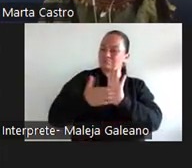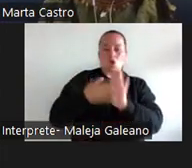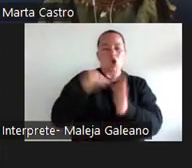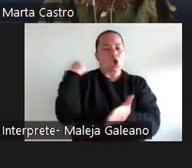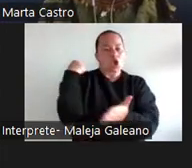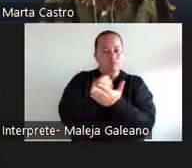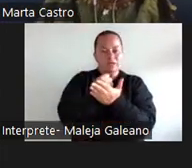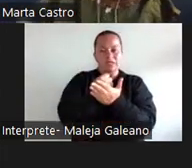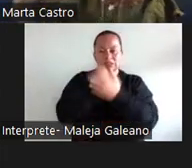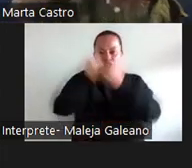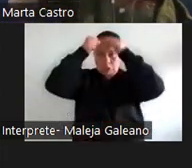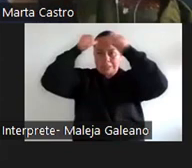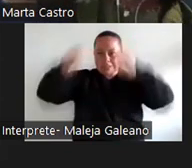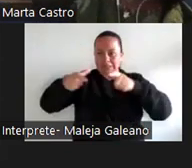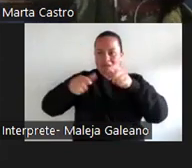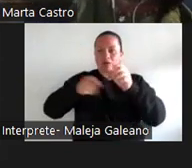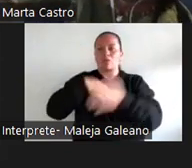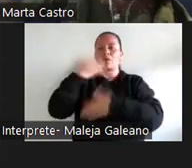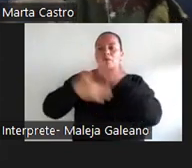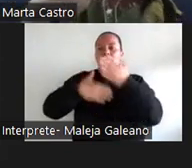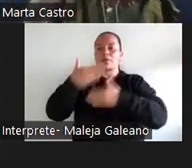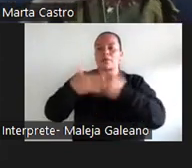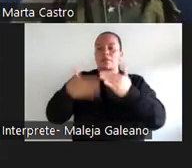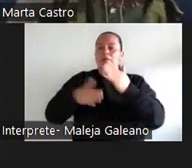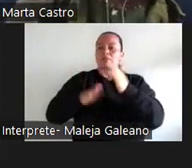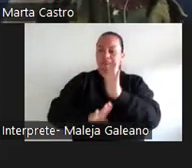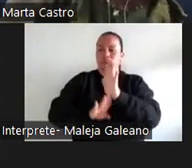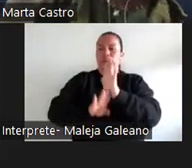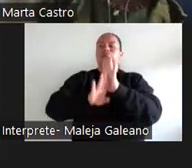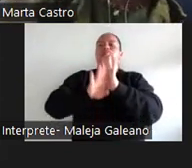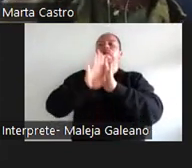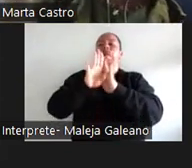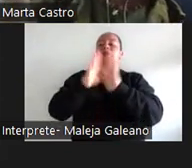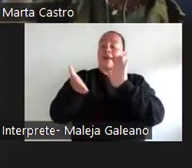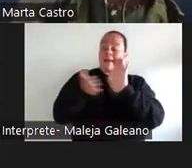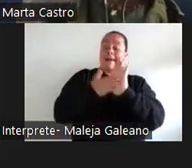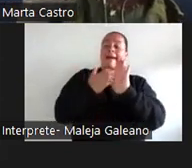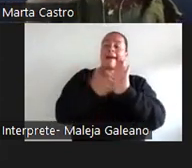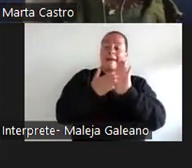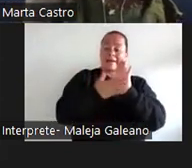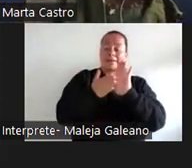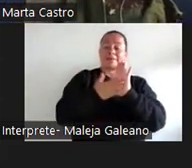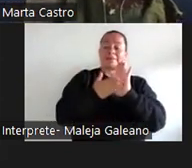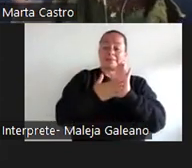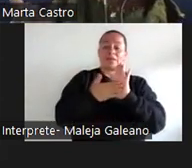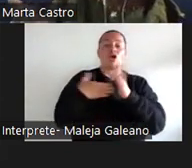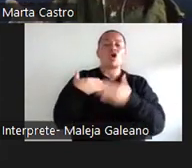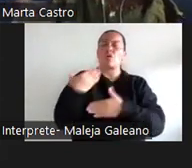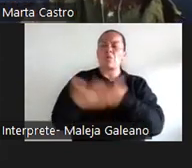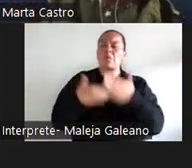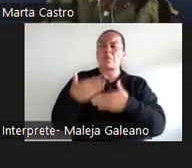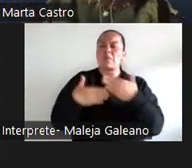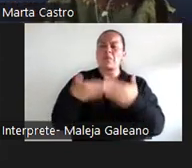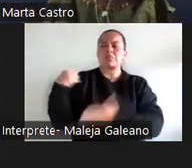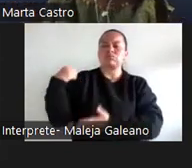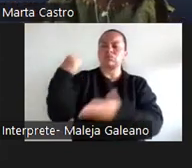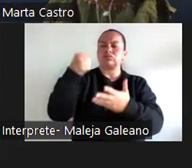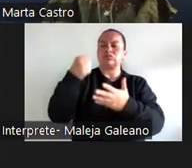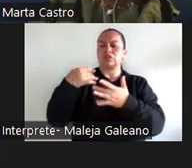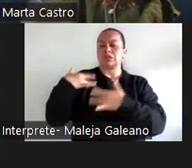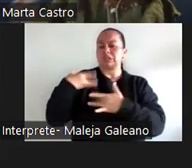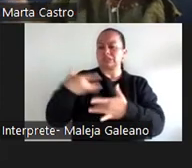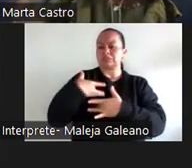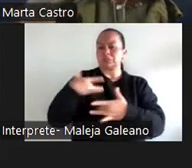de mantenerse en progresividad es decir ir garantizando eh según los recursos disponibles el derecho al